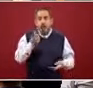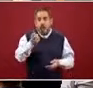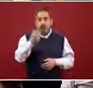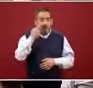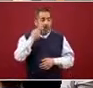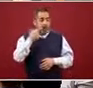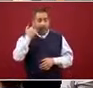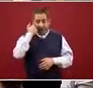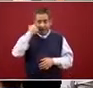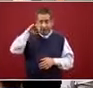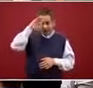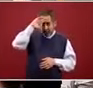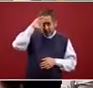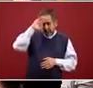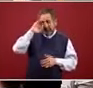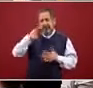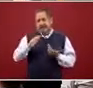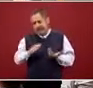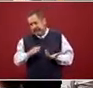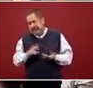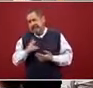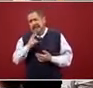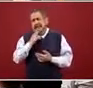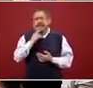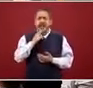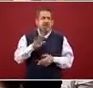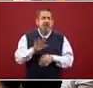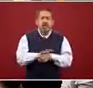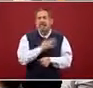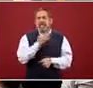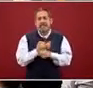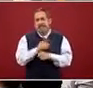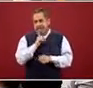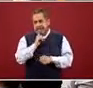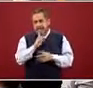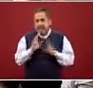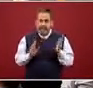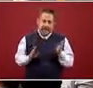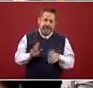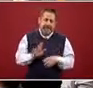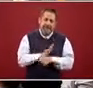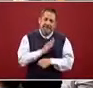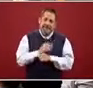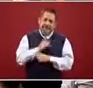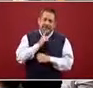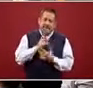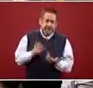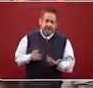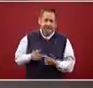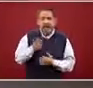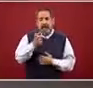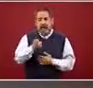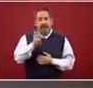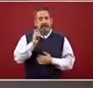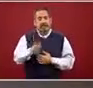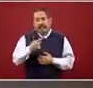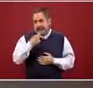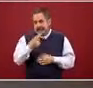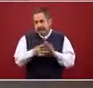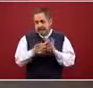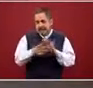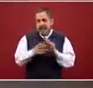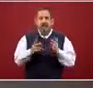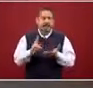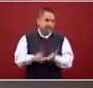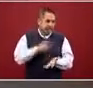de temperatura tienen una utilidad limitada, considerablemente limitada. Y eso es lo que nos ha llevado a decir ya